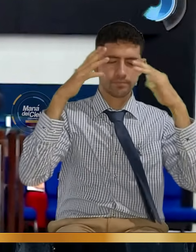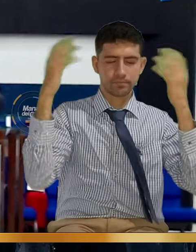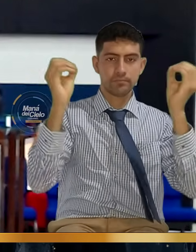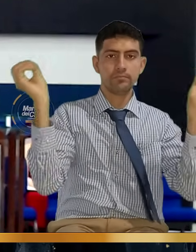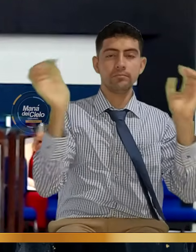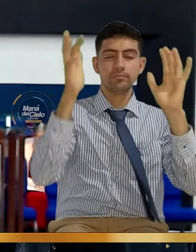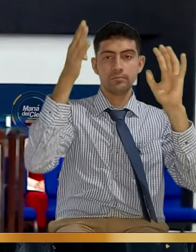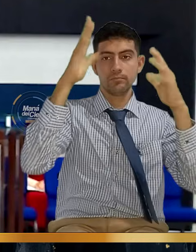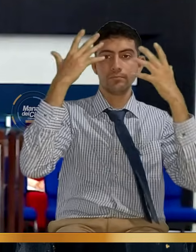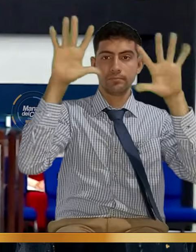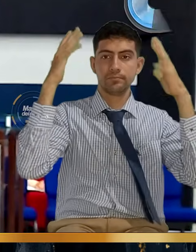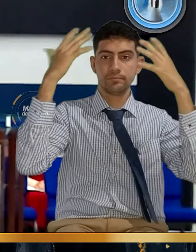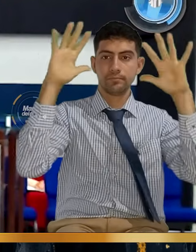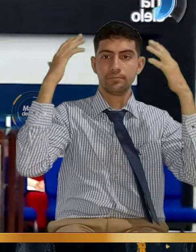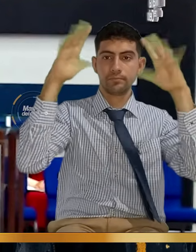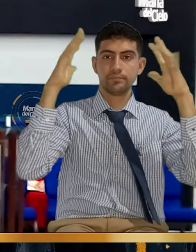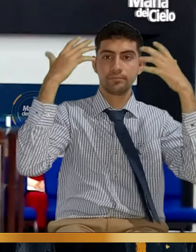Porque Jehová estaba con él.